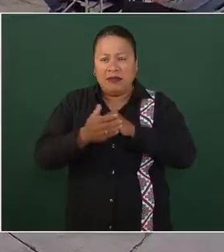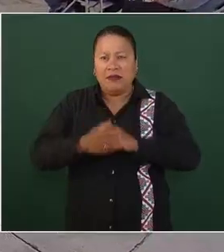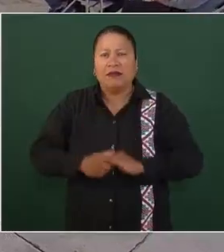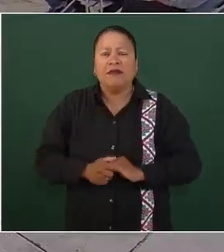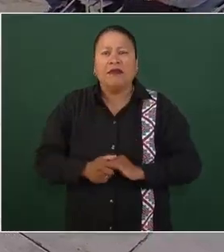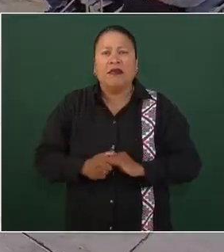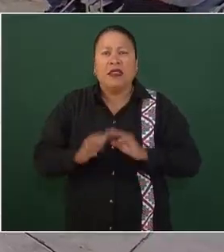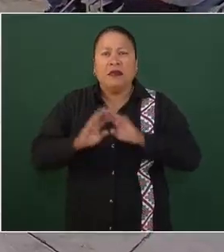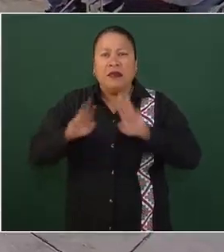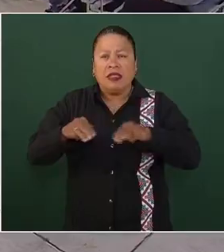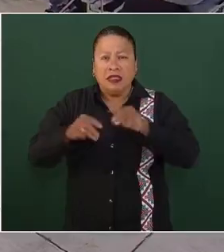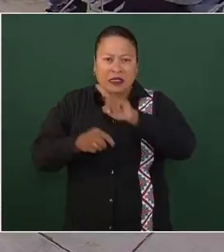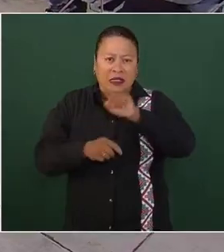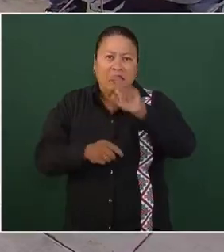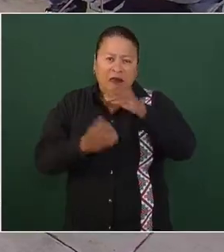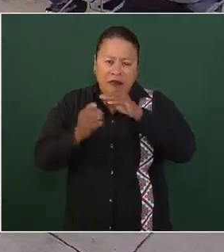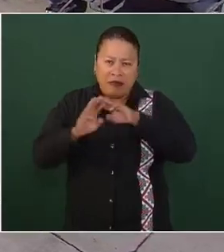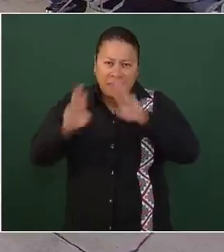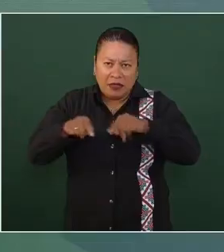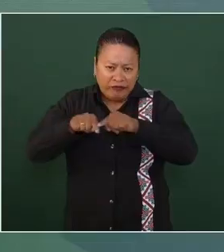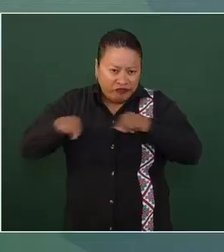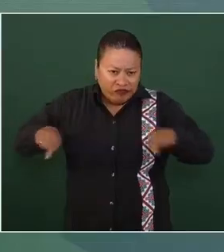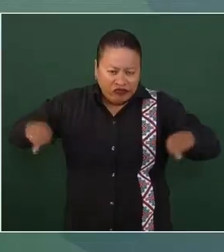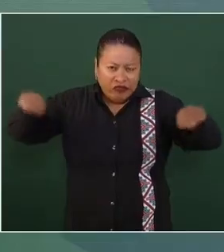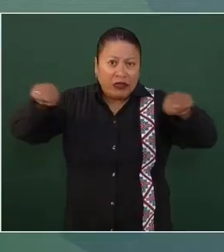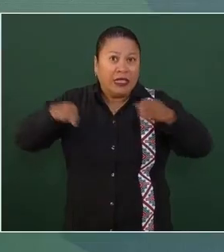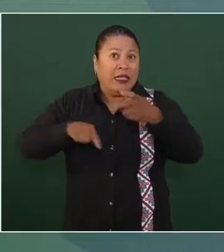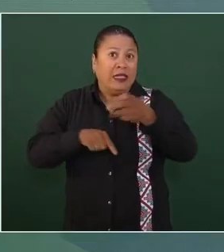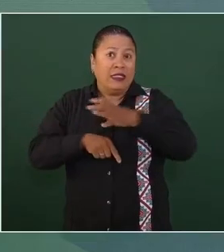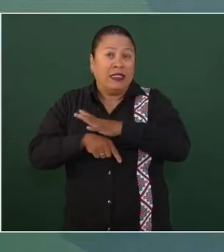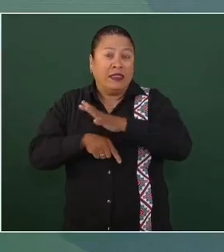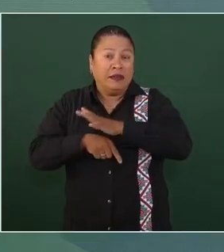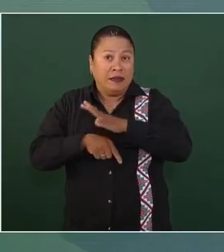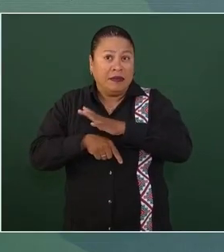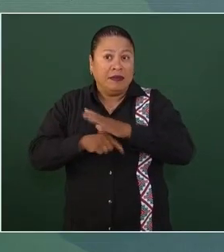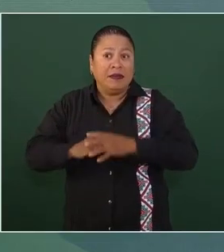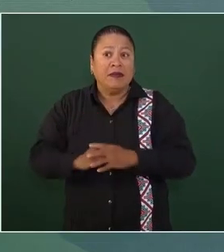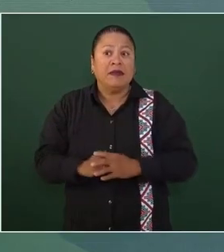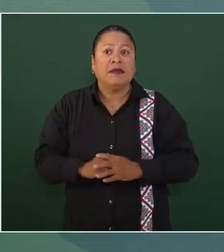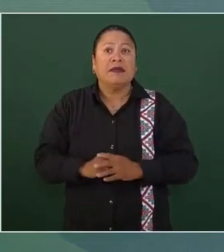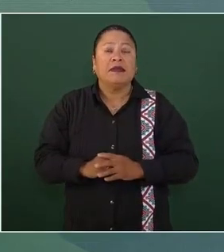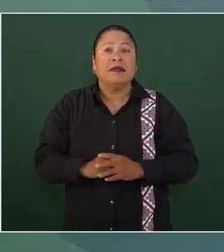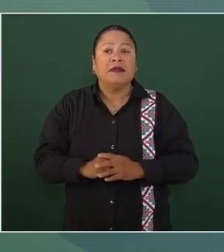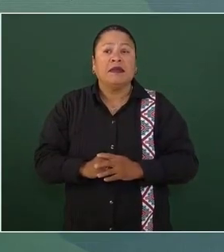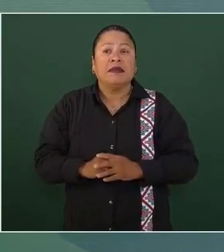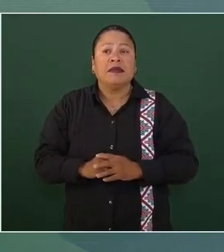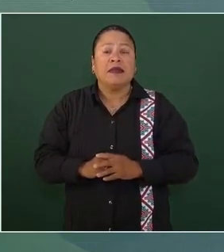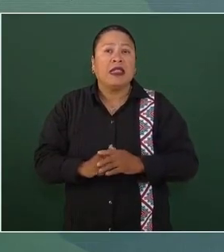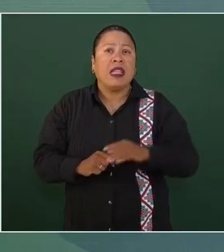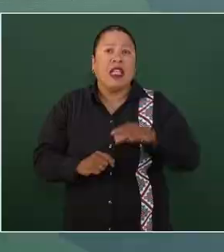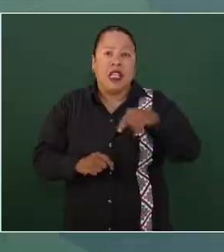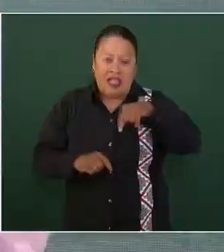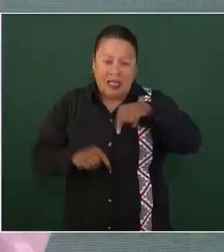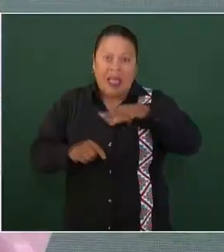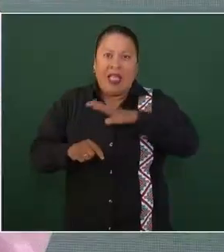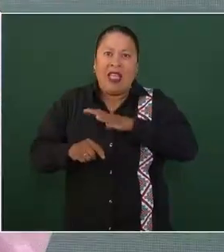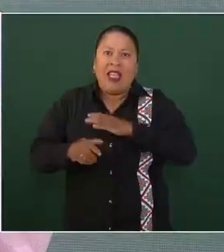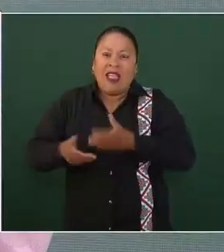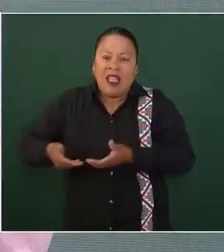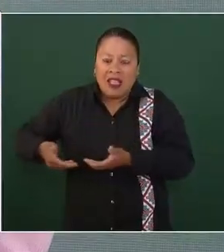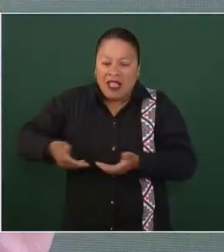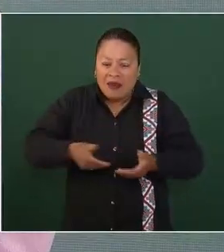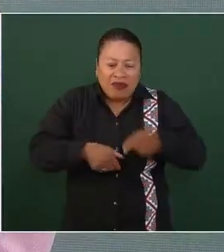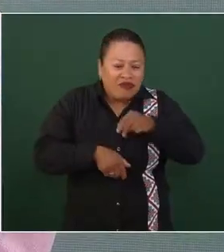y tengo ahí alrededor hice un caminito donde